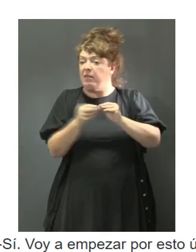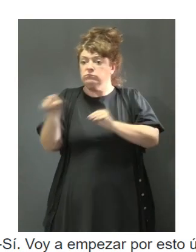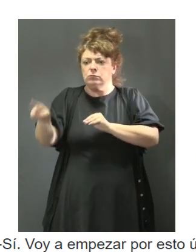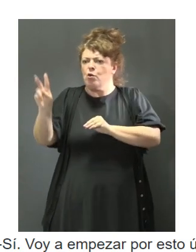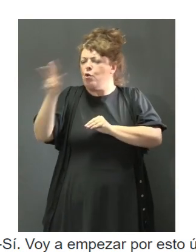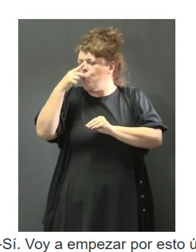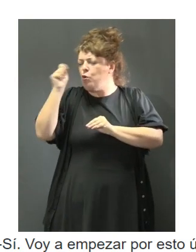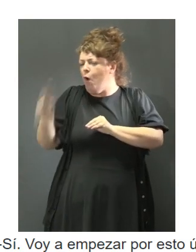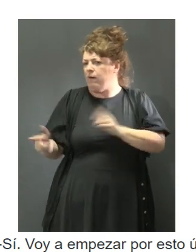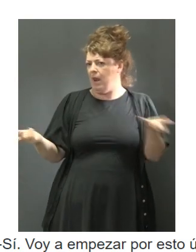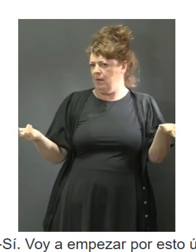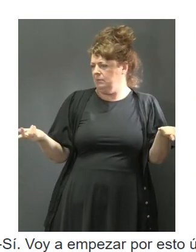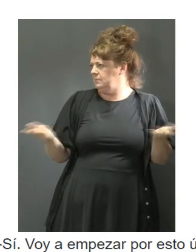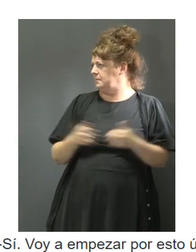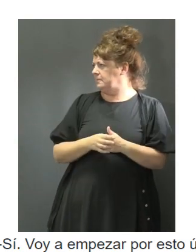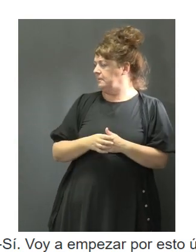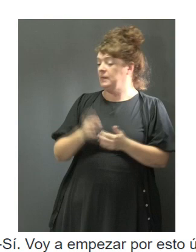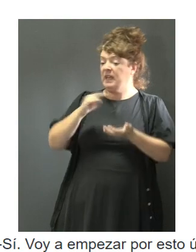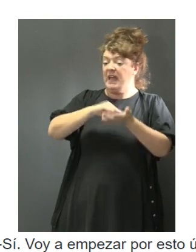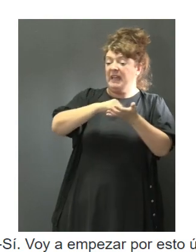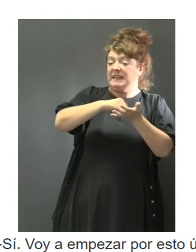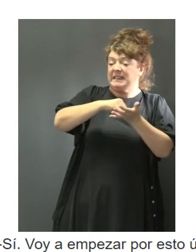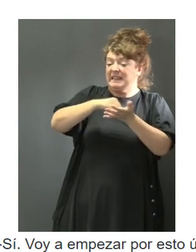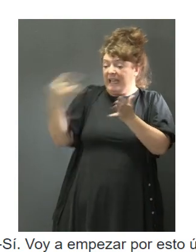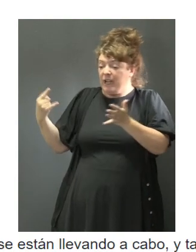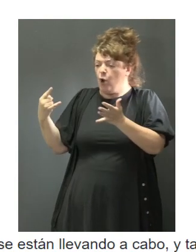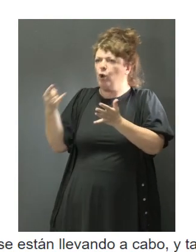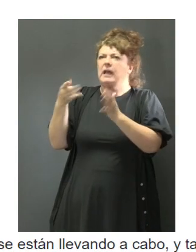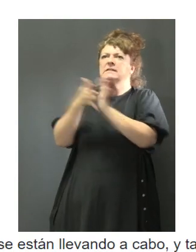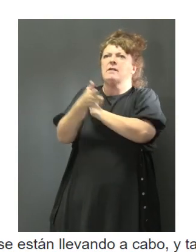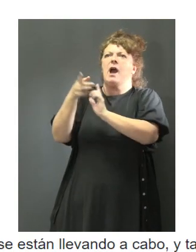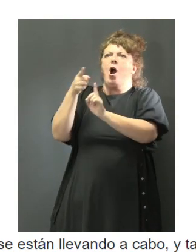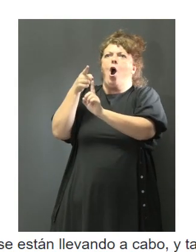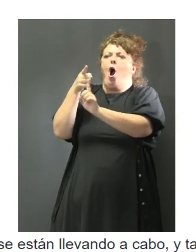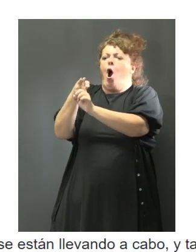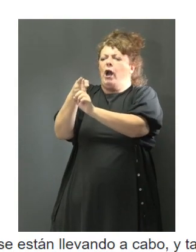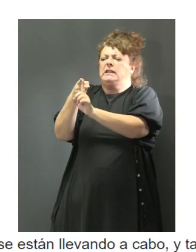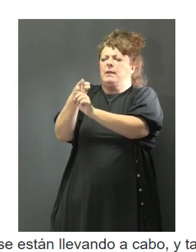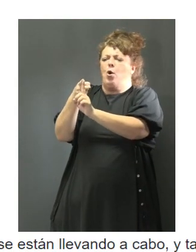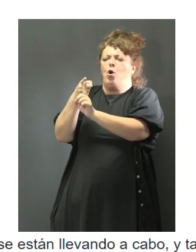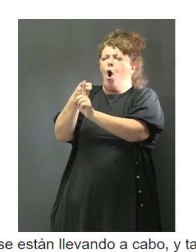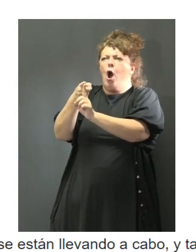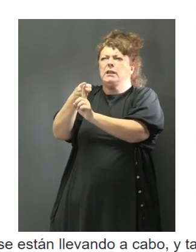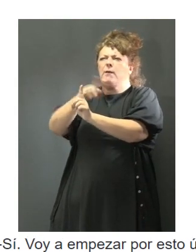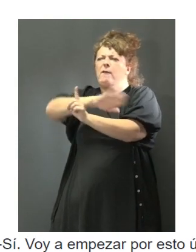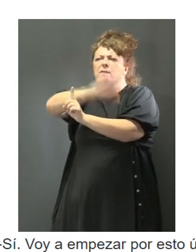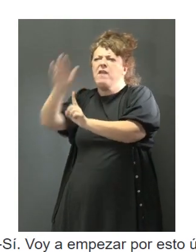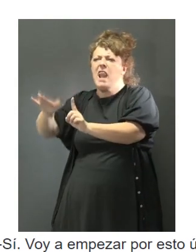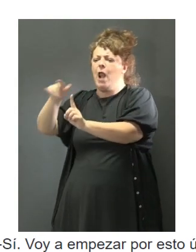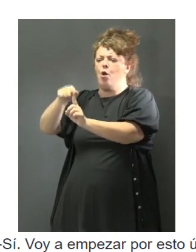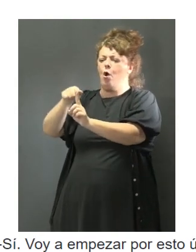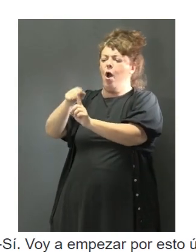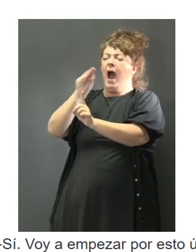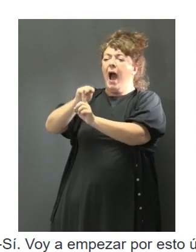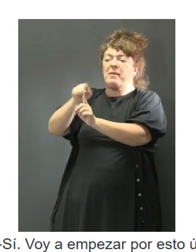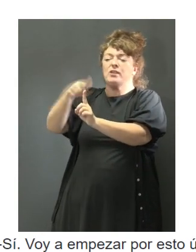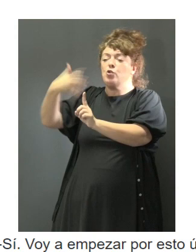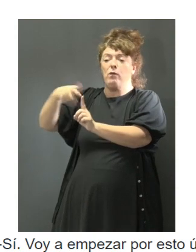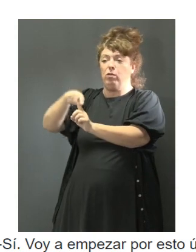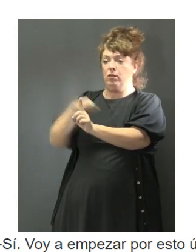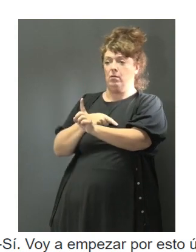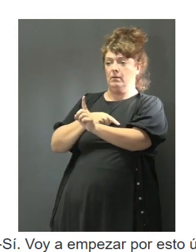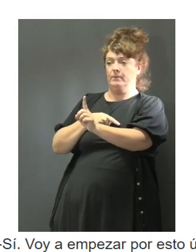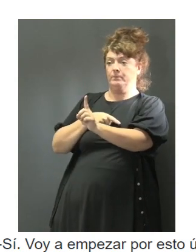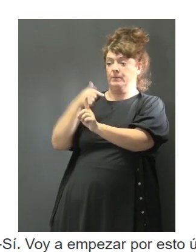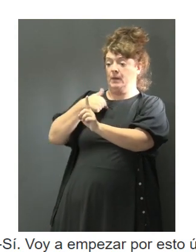puedo estar más de acuerdo en el tema de que la tecnología no es un fin en sí mismo, un medio, y algunas veces pues no funciona así. De hecho, en el proyecto